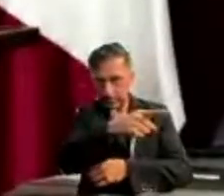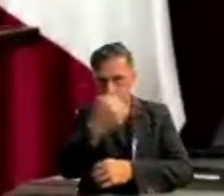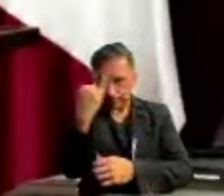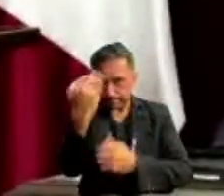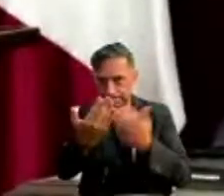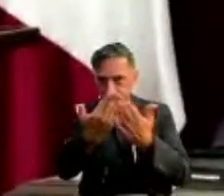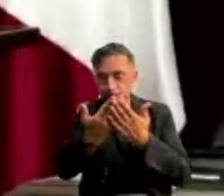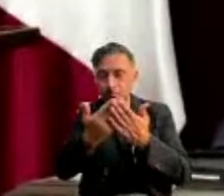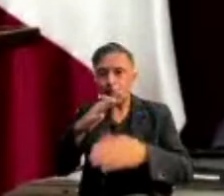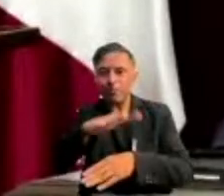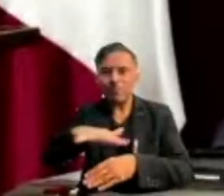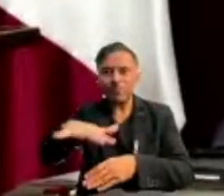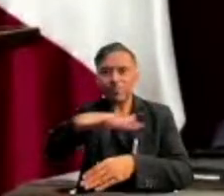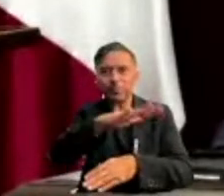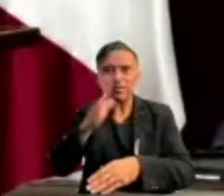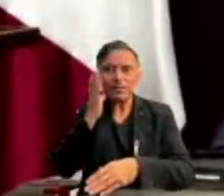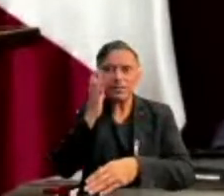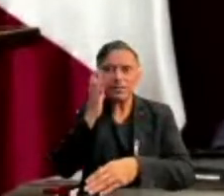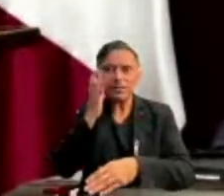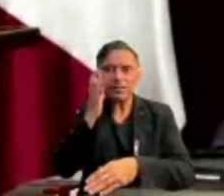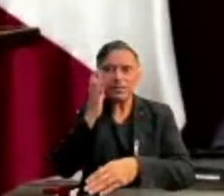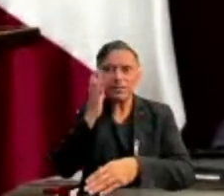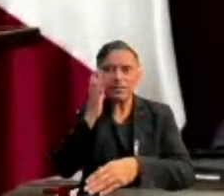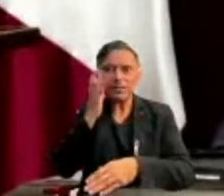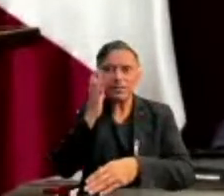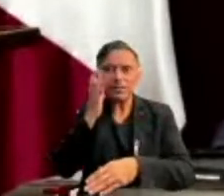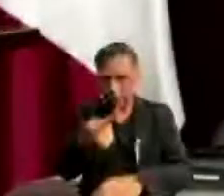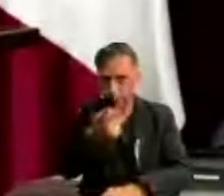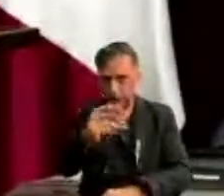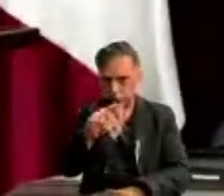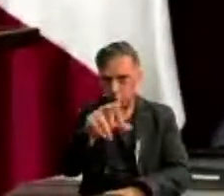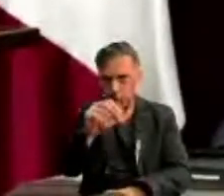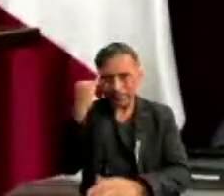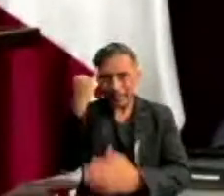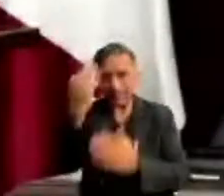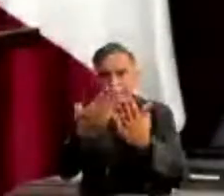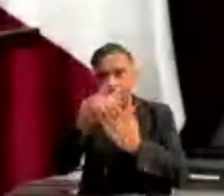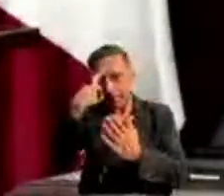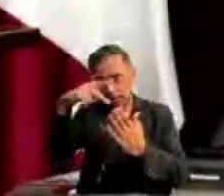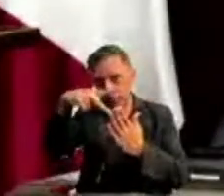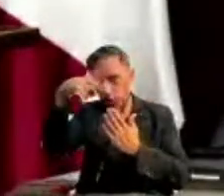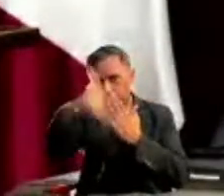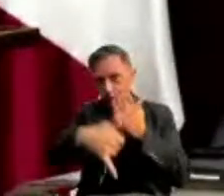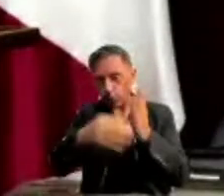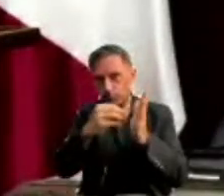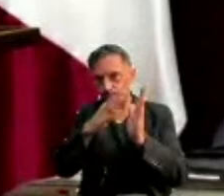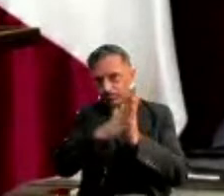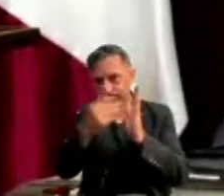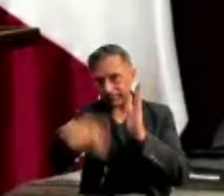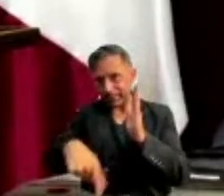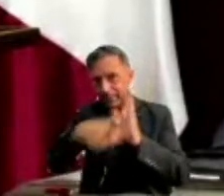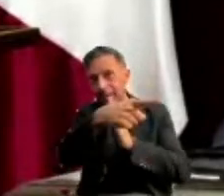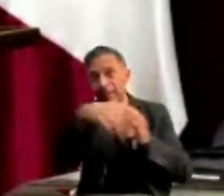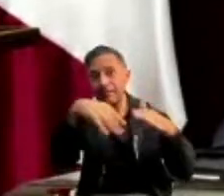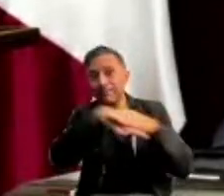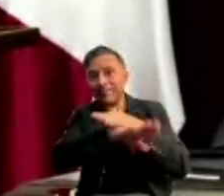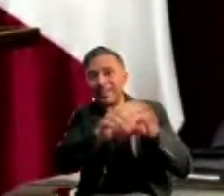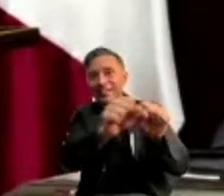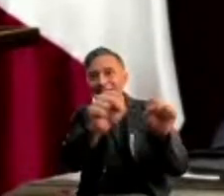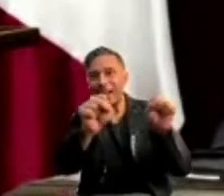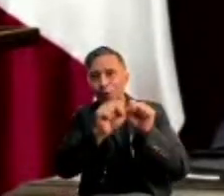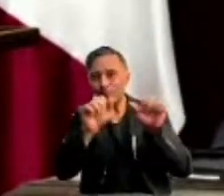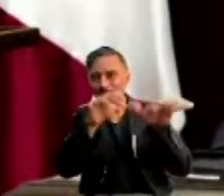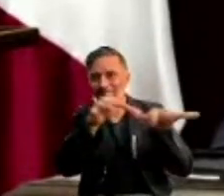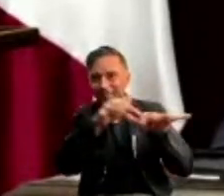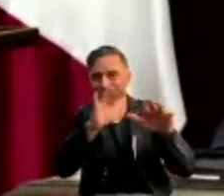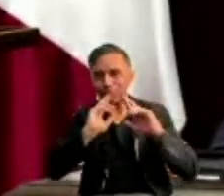honorable legislatura la iniciativa con proyecto de decreto para inscribir con letras doradas en el Salón de Sesiones José María Morelos